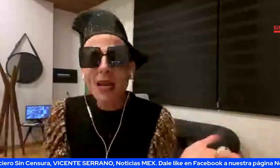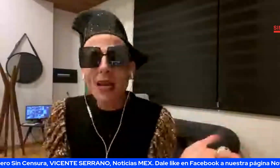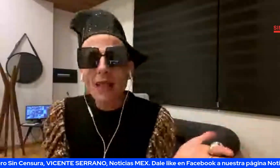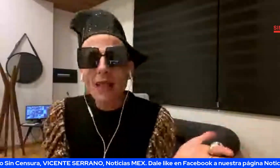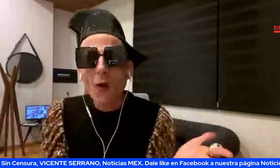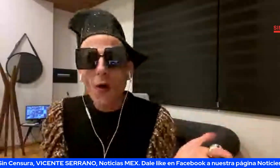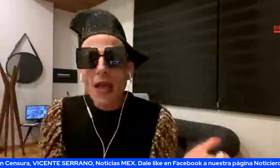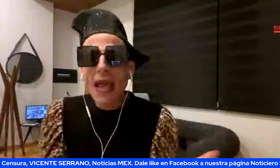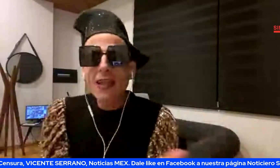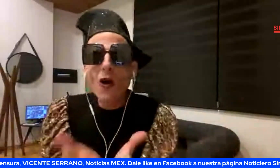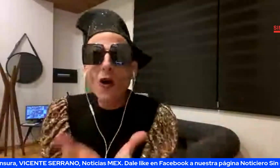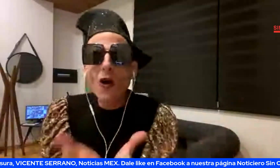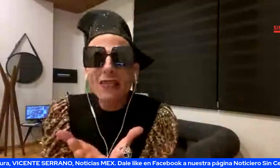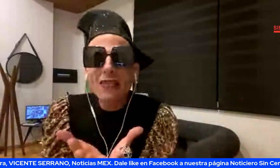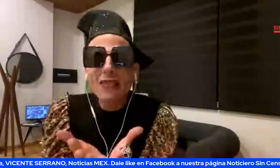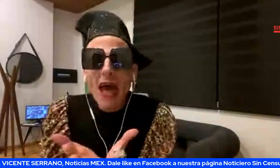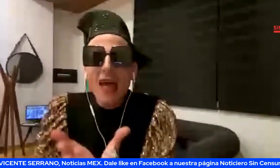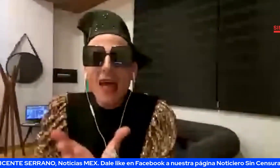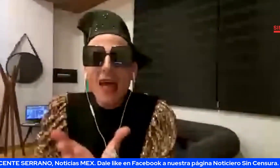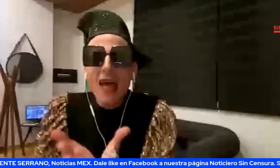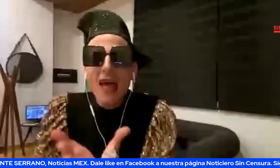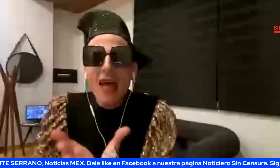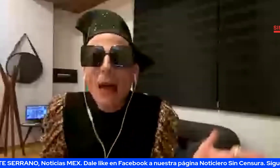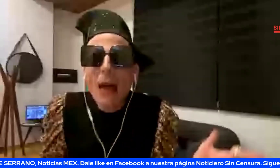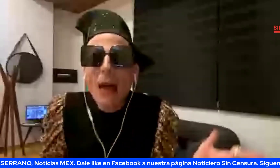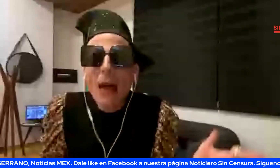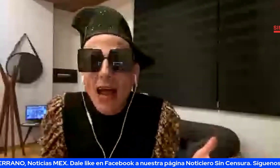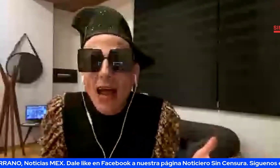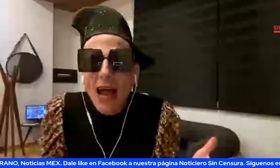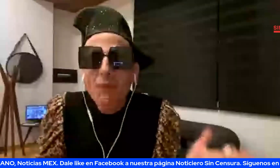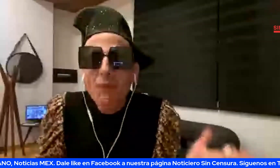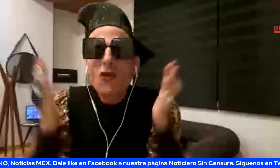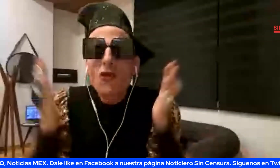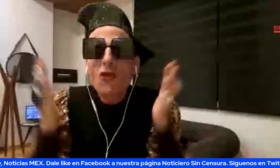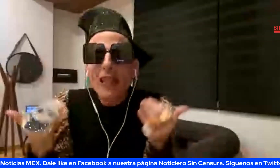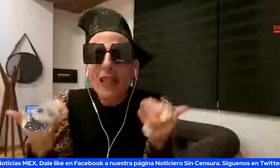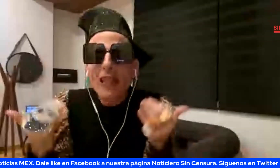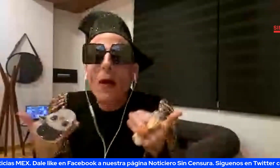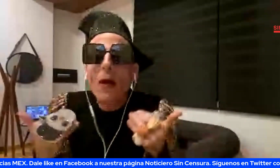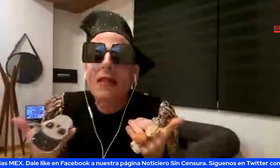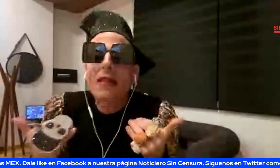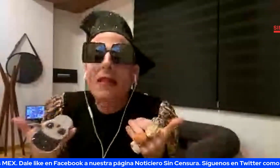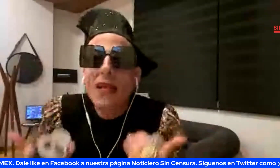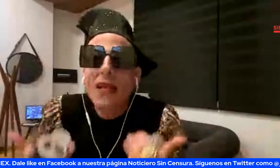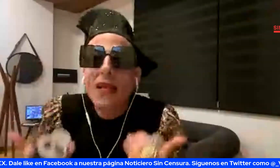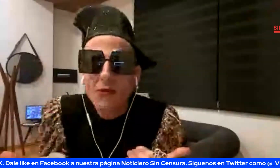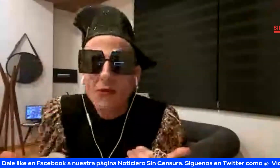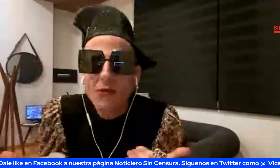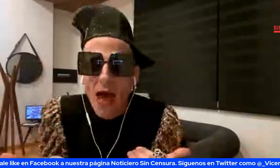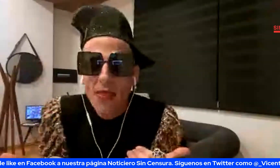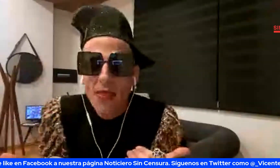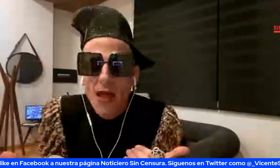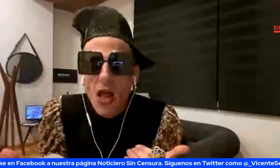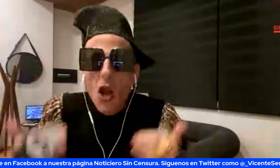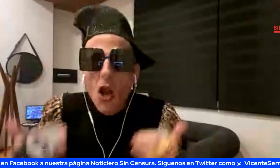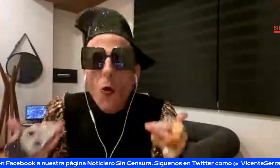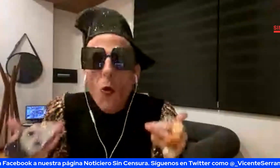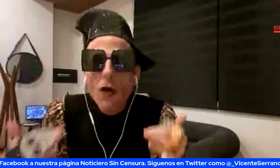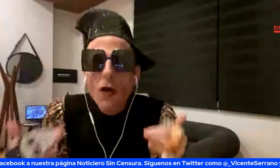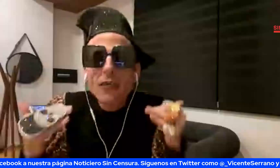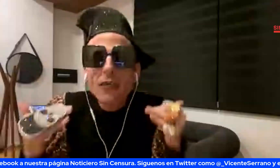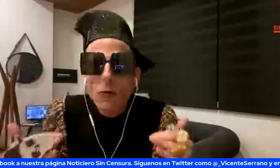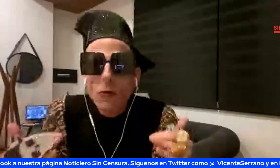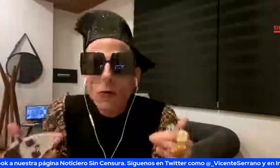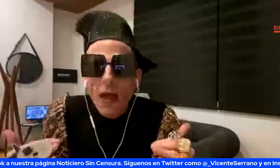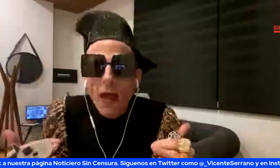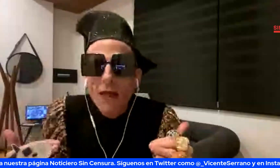están hablando? El dólar está como nunca pensaron. Yo que tengo 46 años de edad, lo único